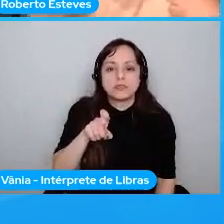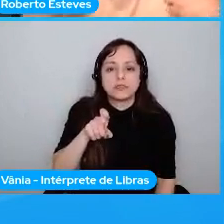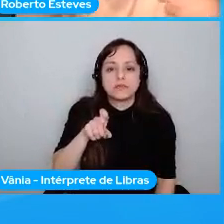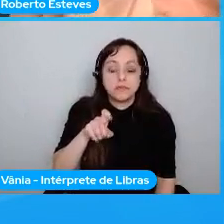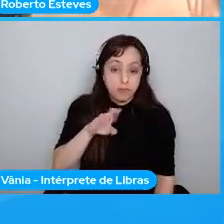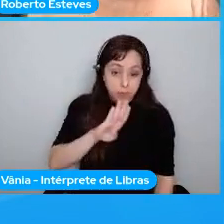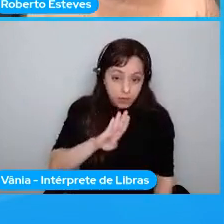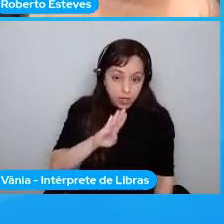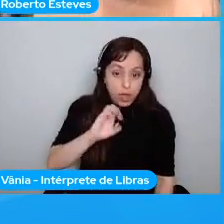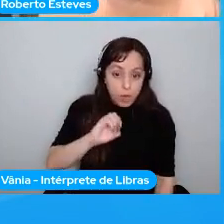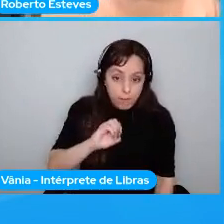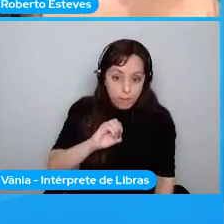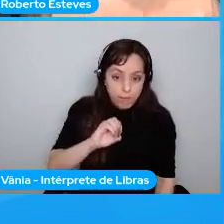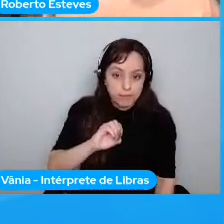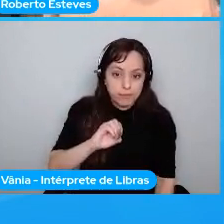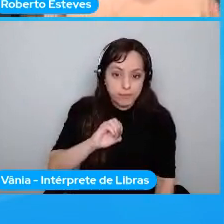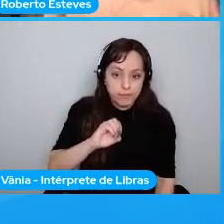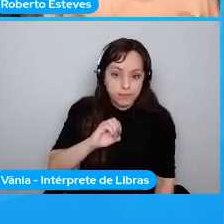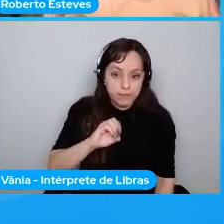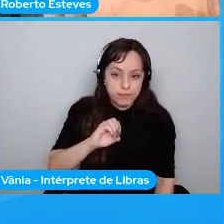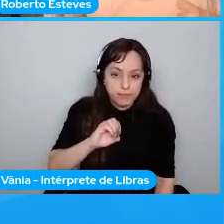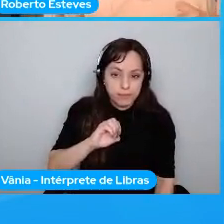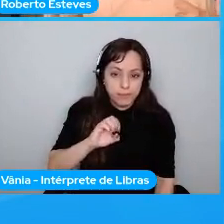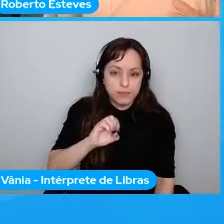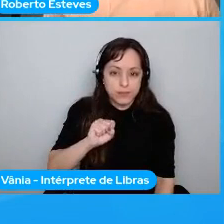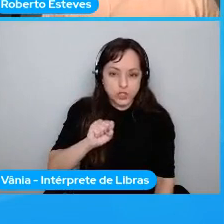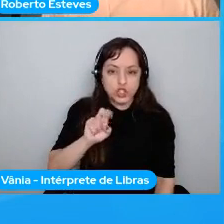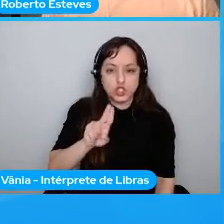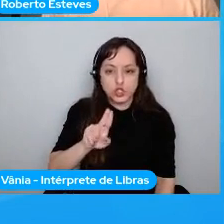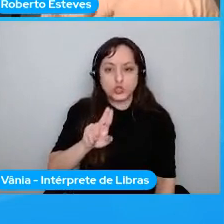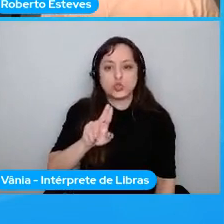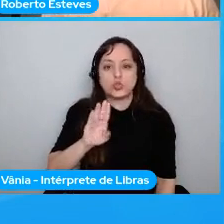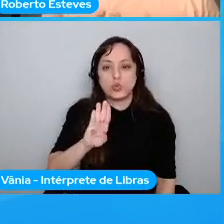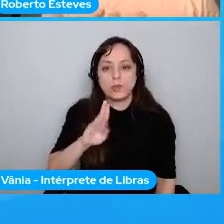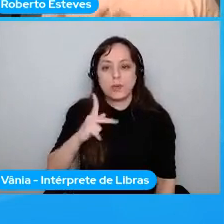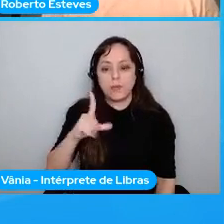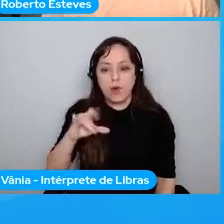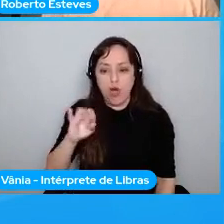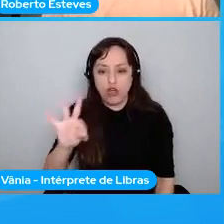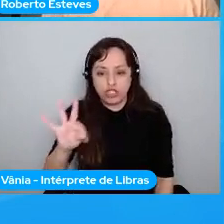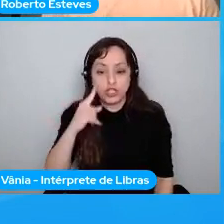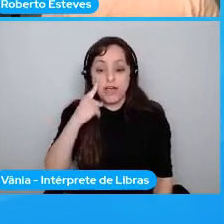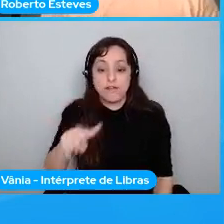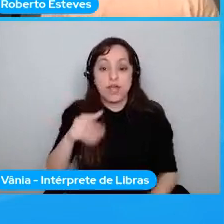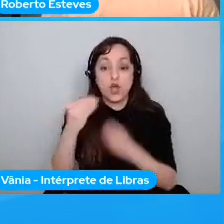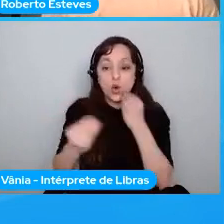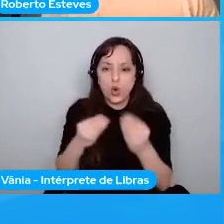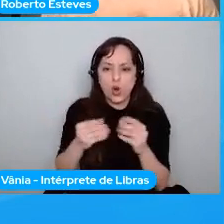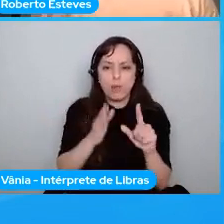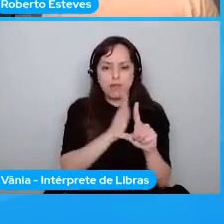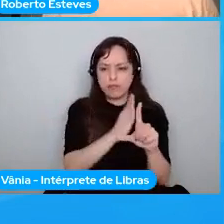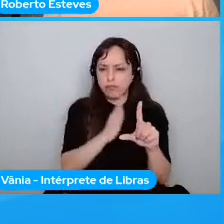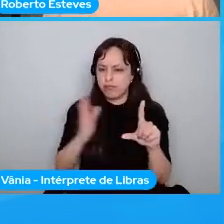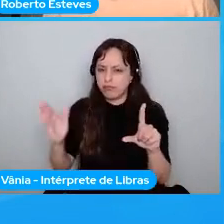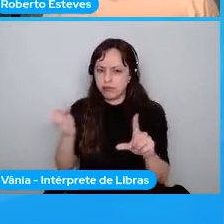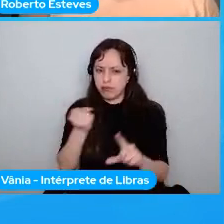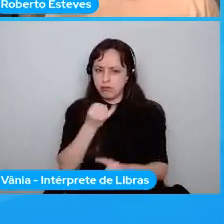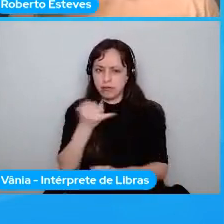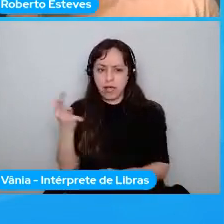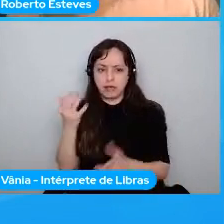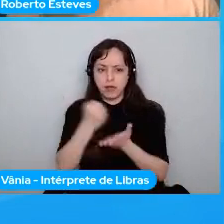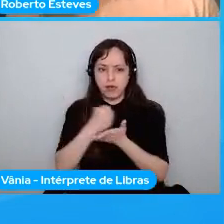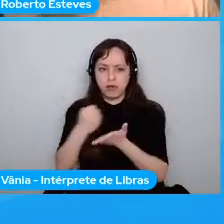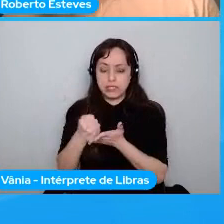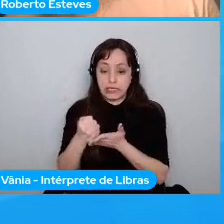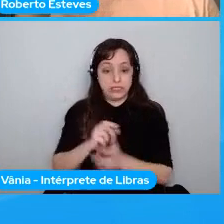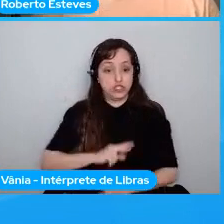Boxplot, ¿qué es lo que yo estaba buscando? Quería ver si hay algún comportamiento anormal en el número de contrataciones,